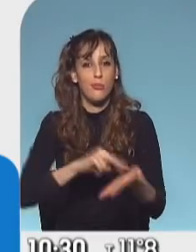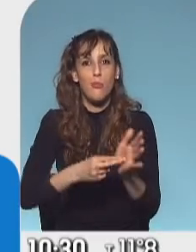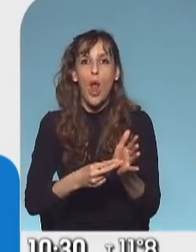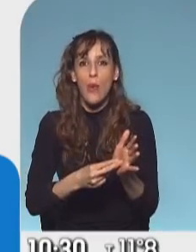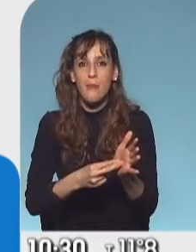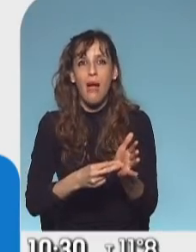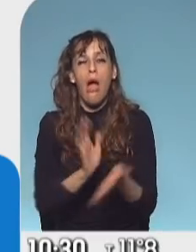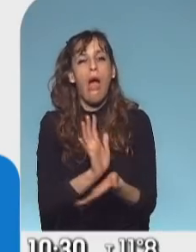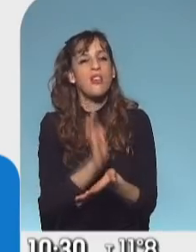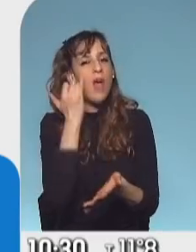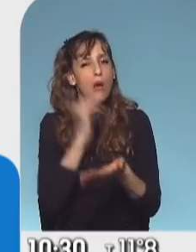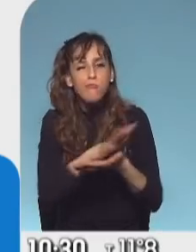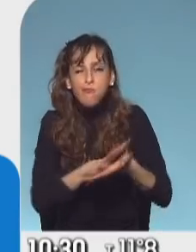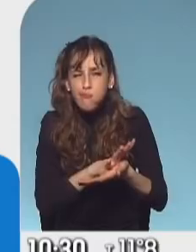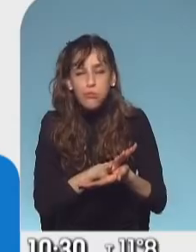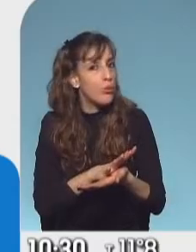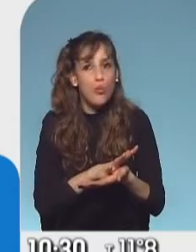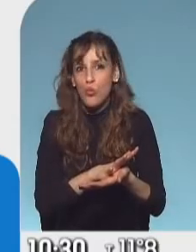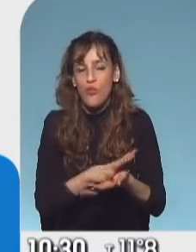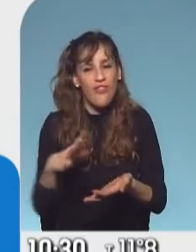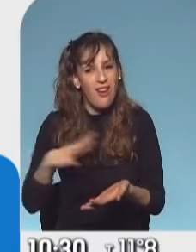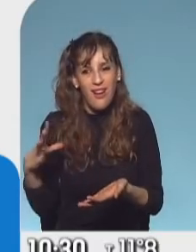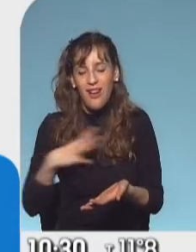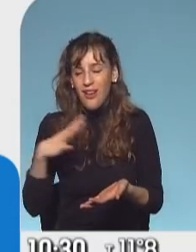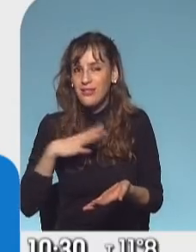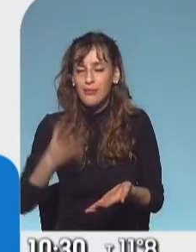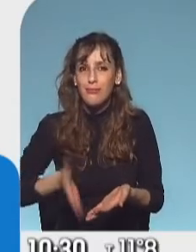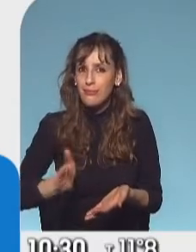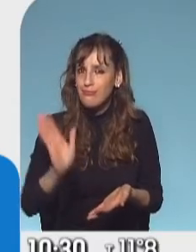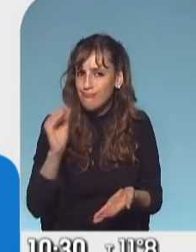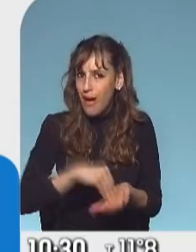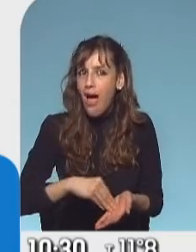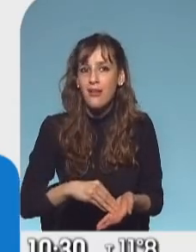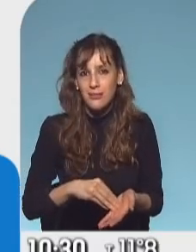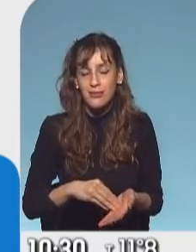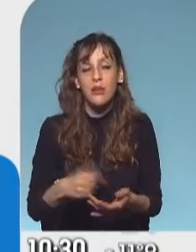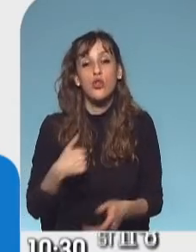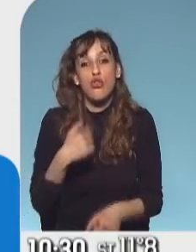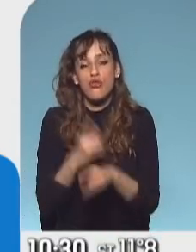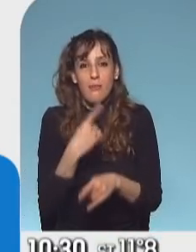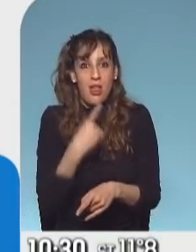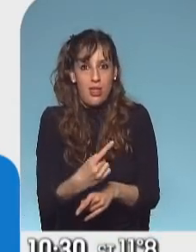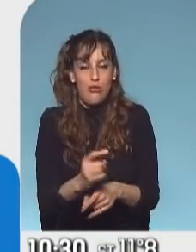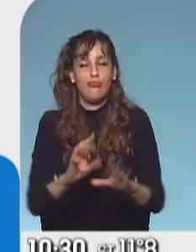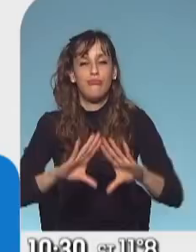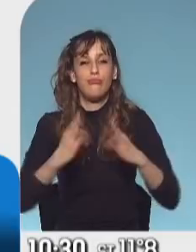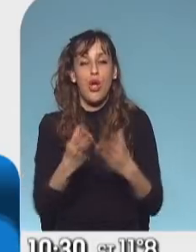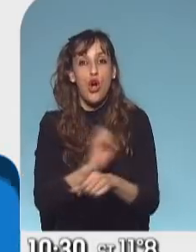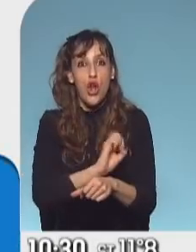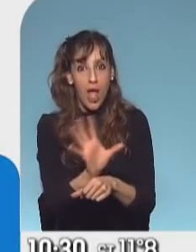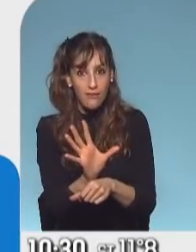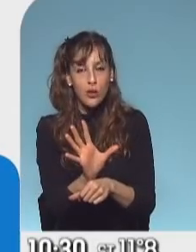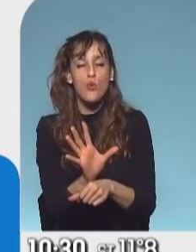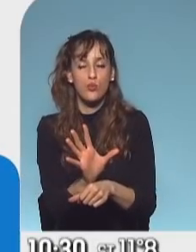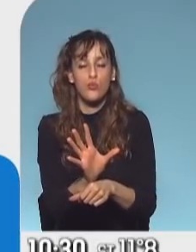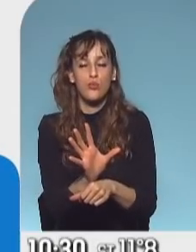lejos de haberse terminado. Ahora, yo siempre digo que la pandemia dejó al descubierto